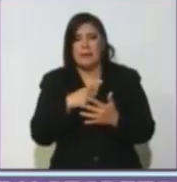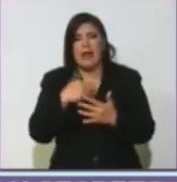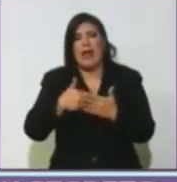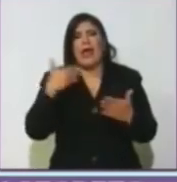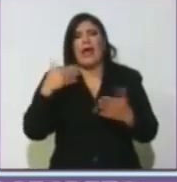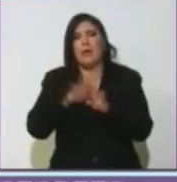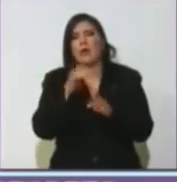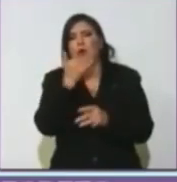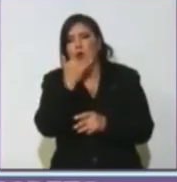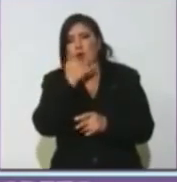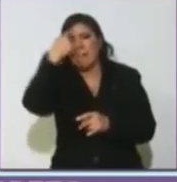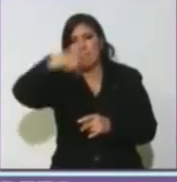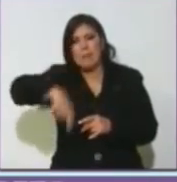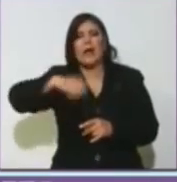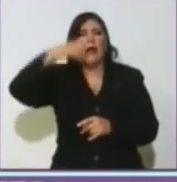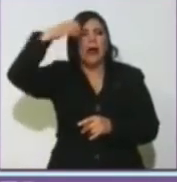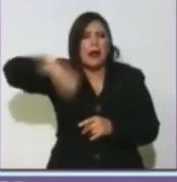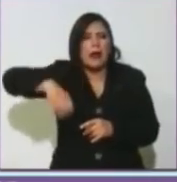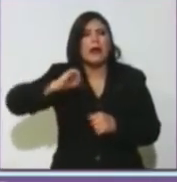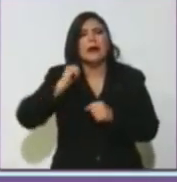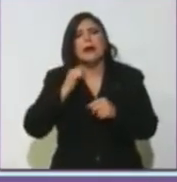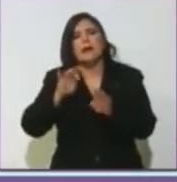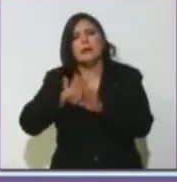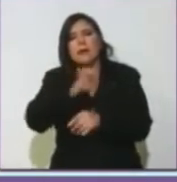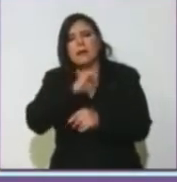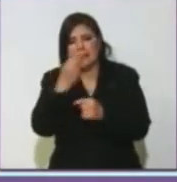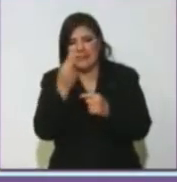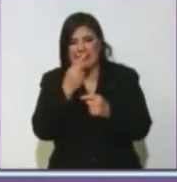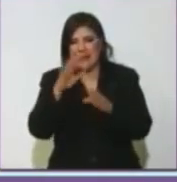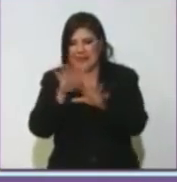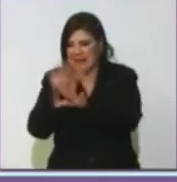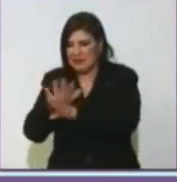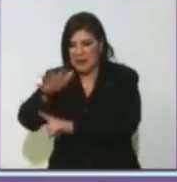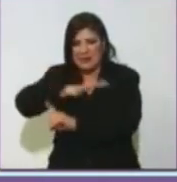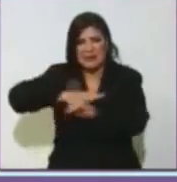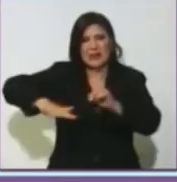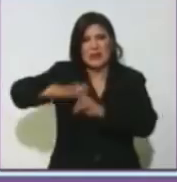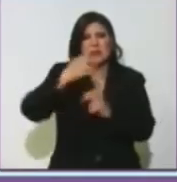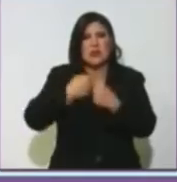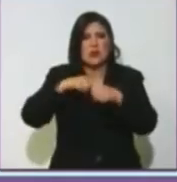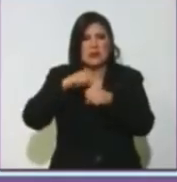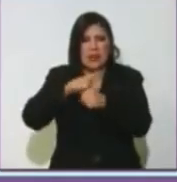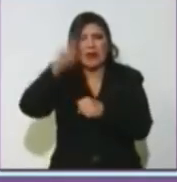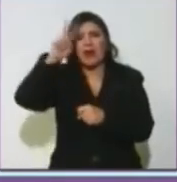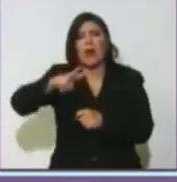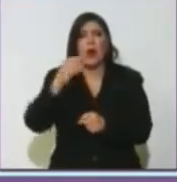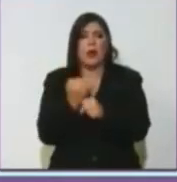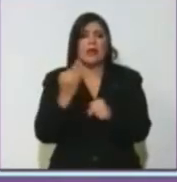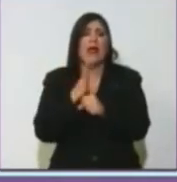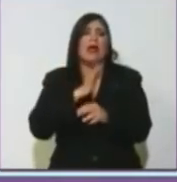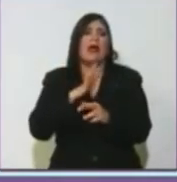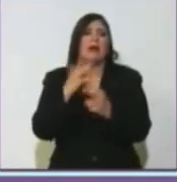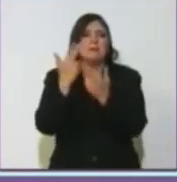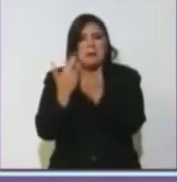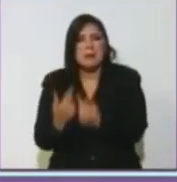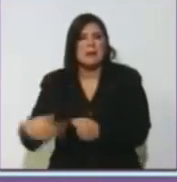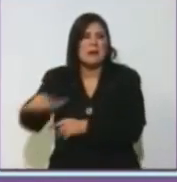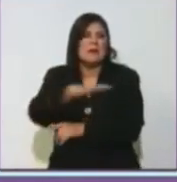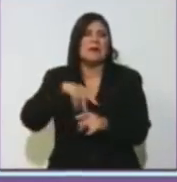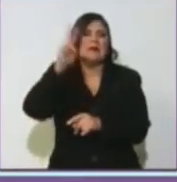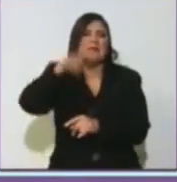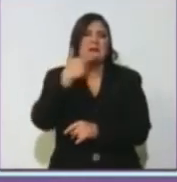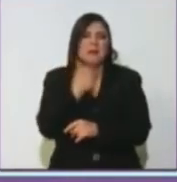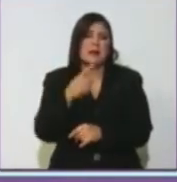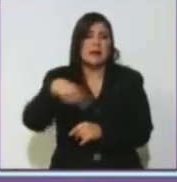del delito necesitamos regenerar el tejido social que hoy en día está completamente roto y los gobiernos de los últimos